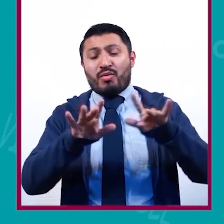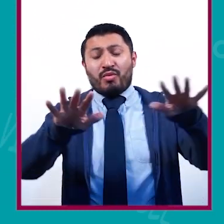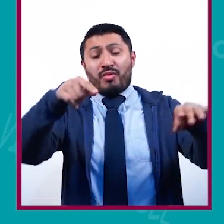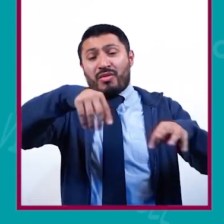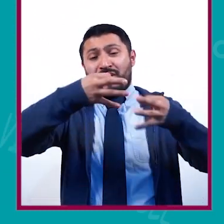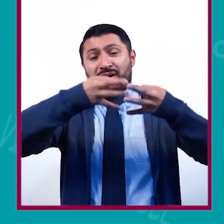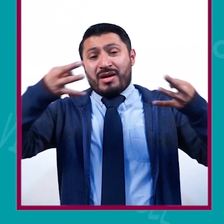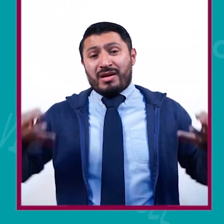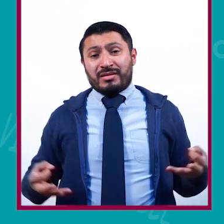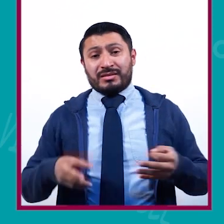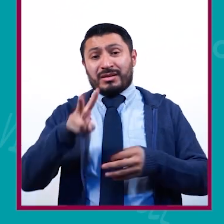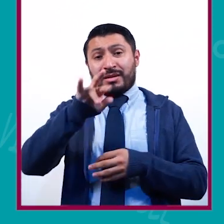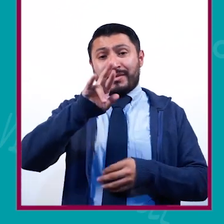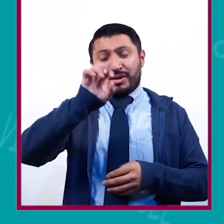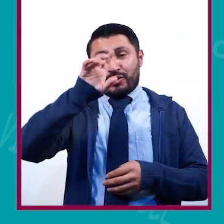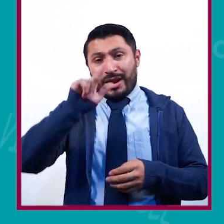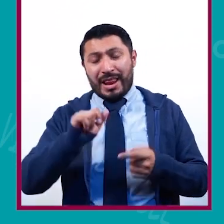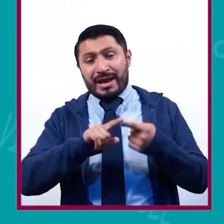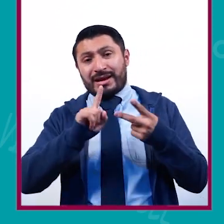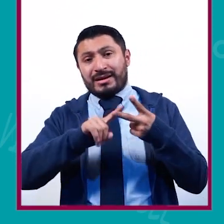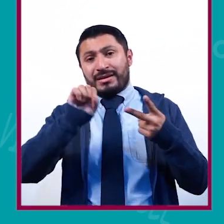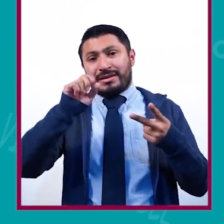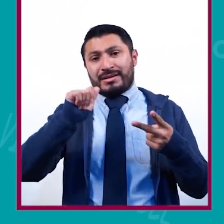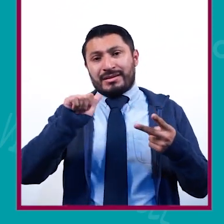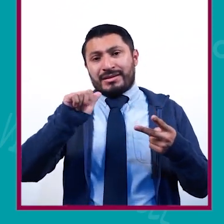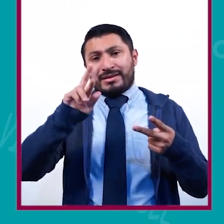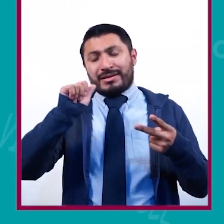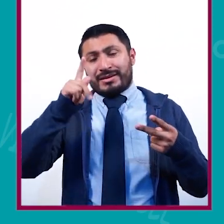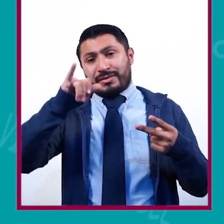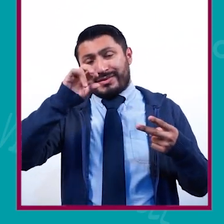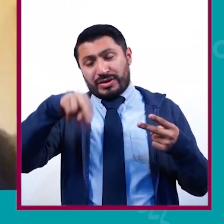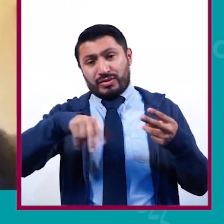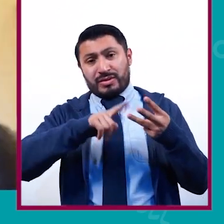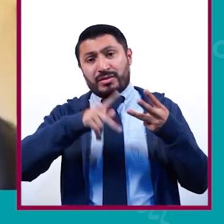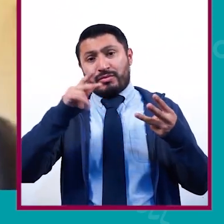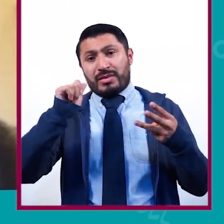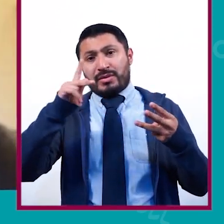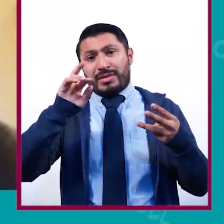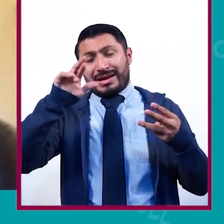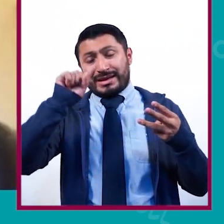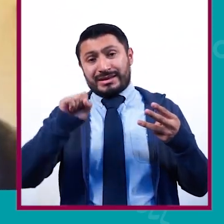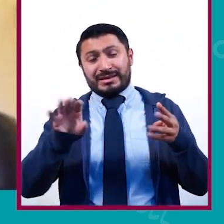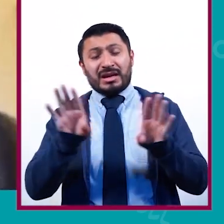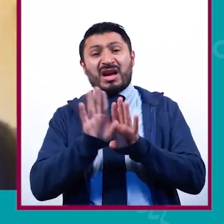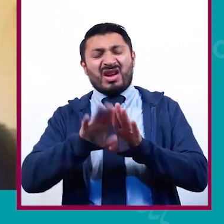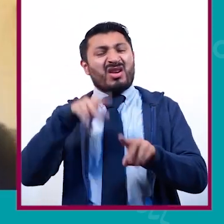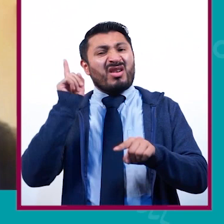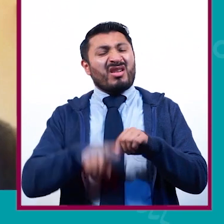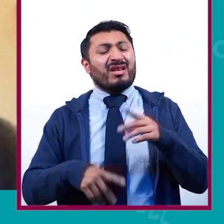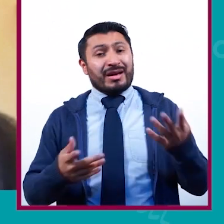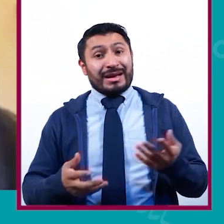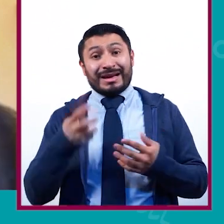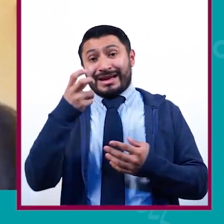territorio? Viruela, sarampión y paperas. ¿Y cómo se combatían? Justo